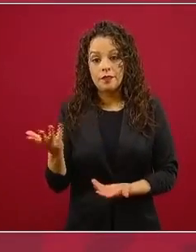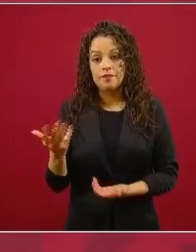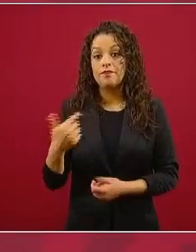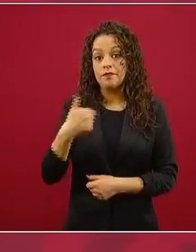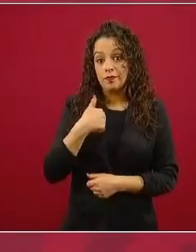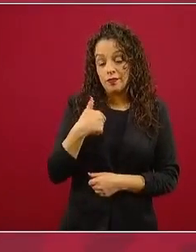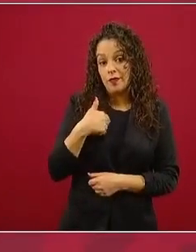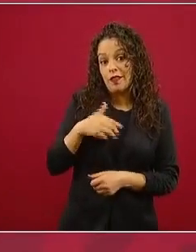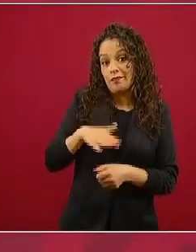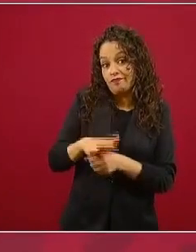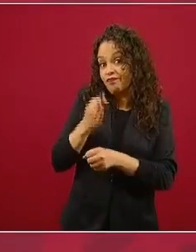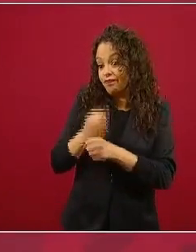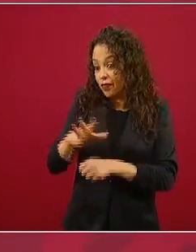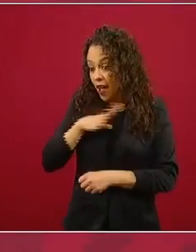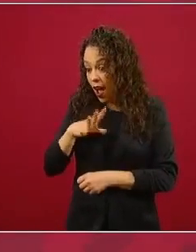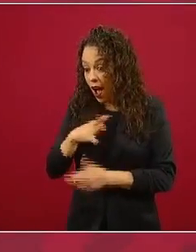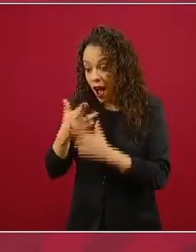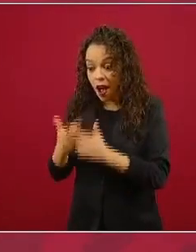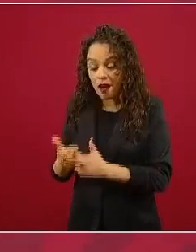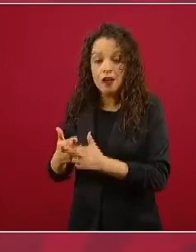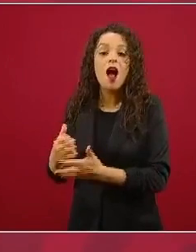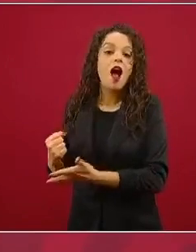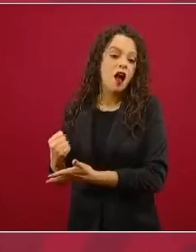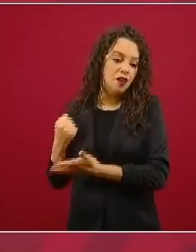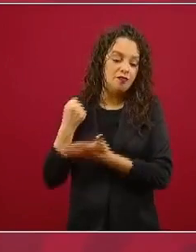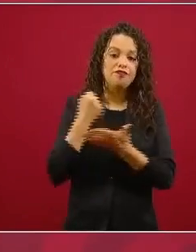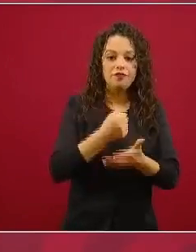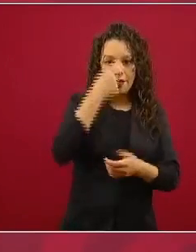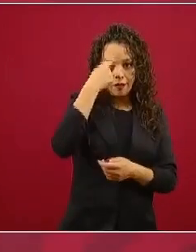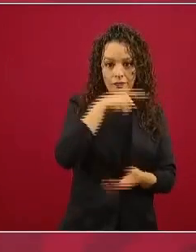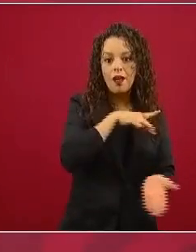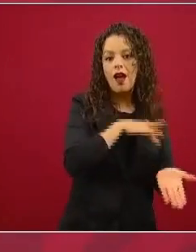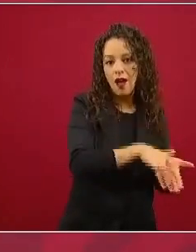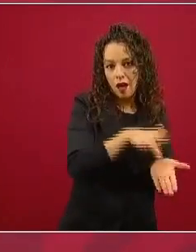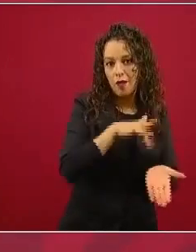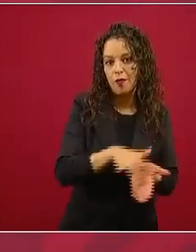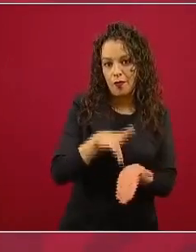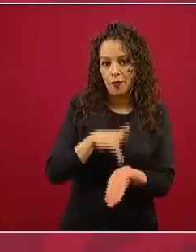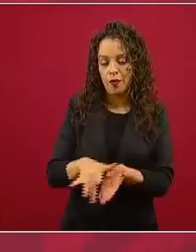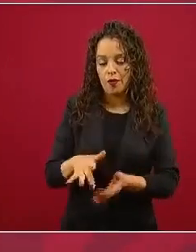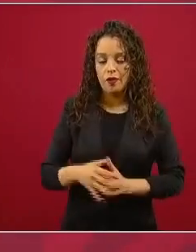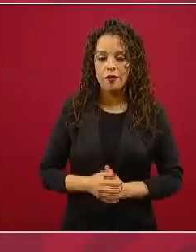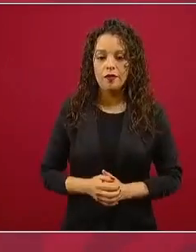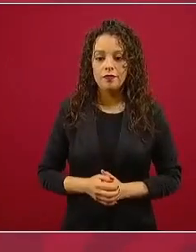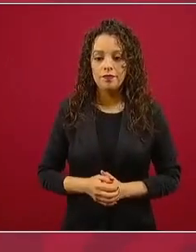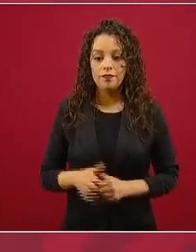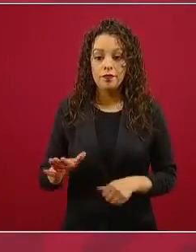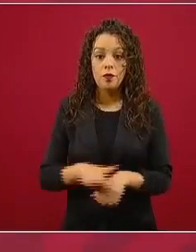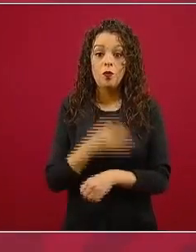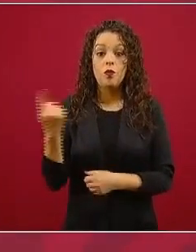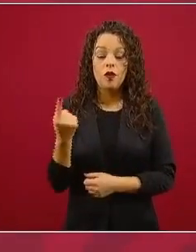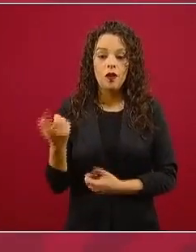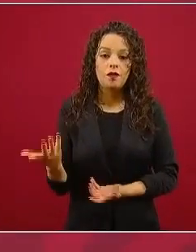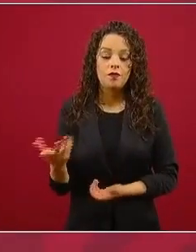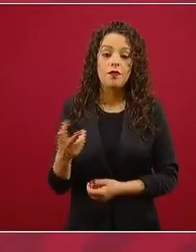posibilidades. O sea, hacemos lo posible también para no endeudarnos,